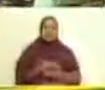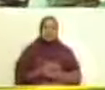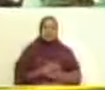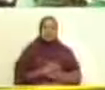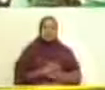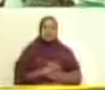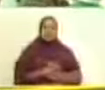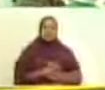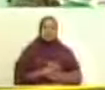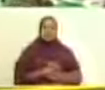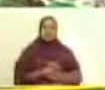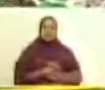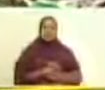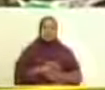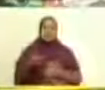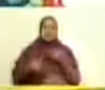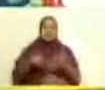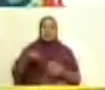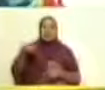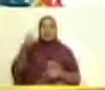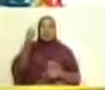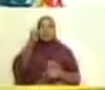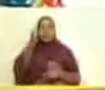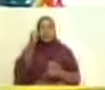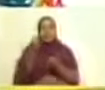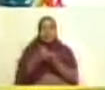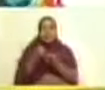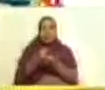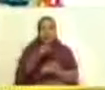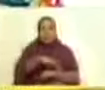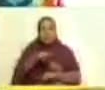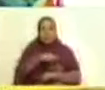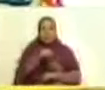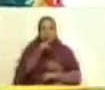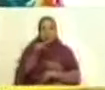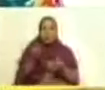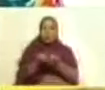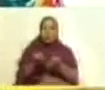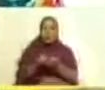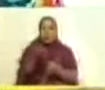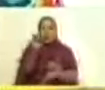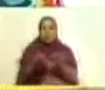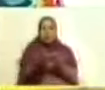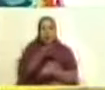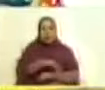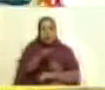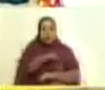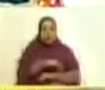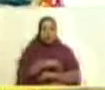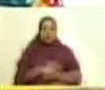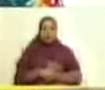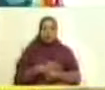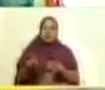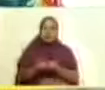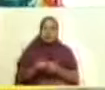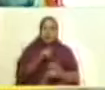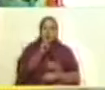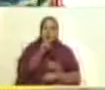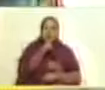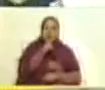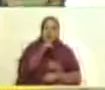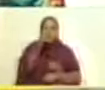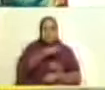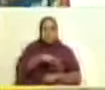En los próximos días vamos a lanzar la gran misión Igualdad y Justicia Social, que va a llevar el nombre de